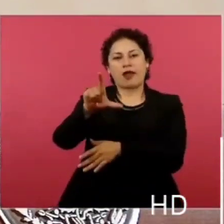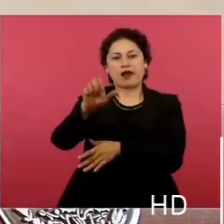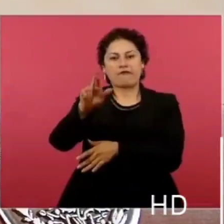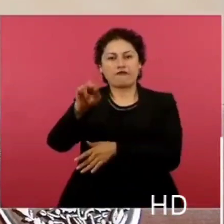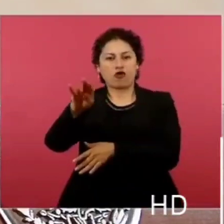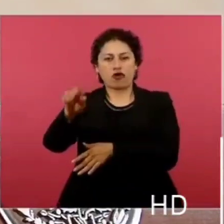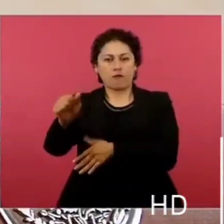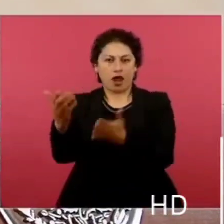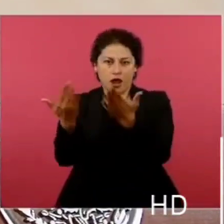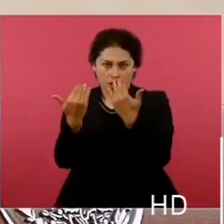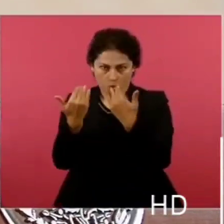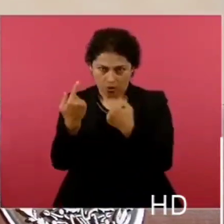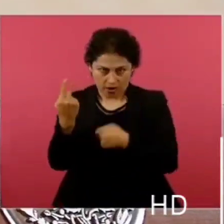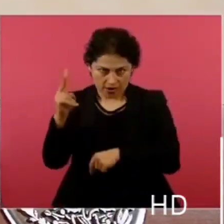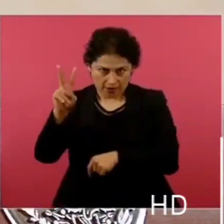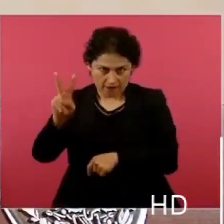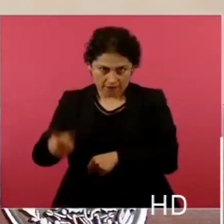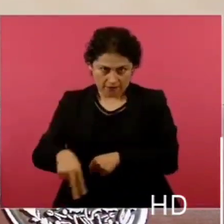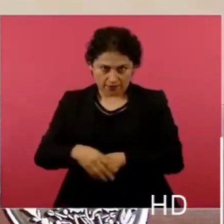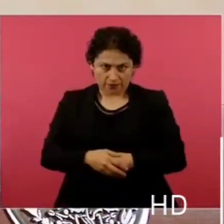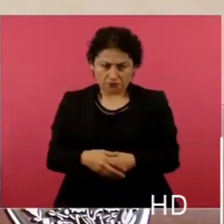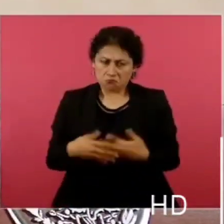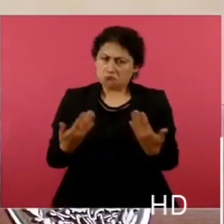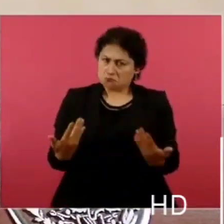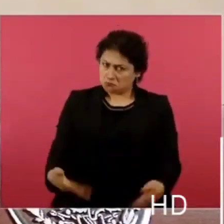saber dónde viven